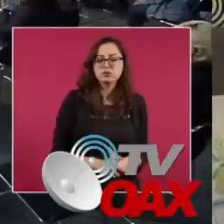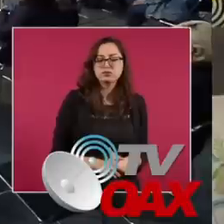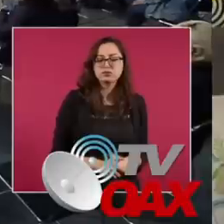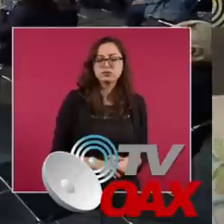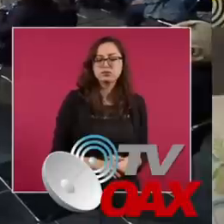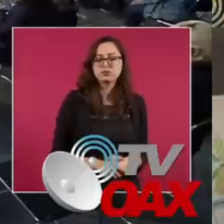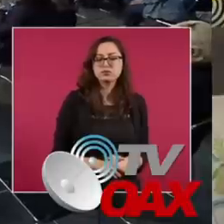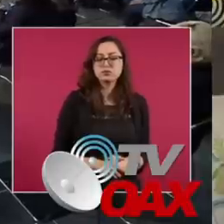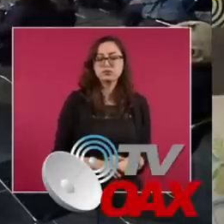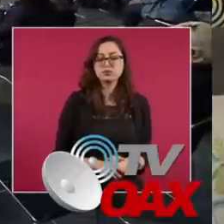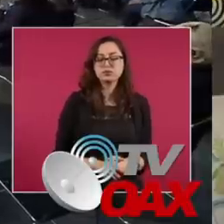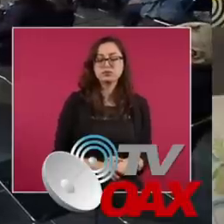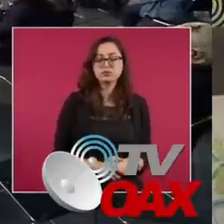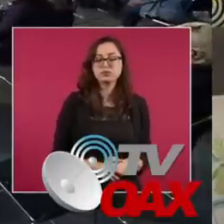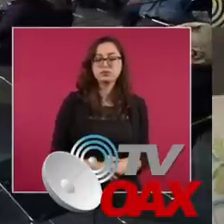No.